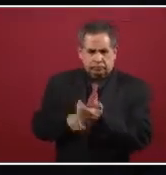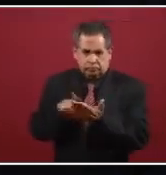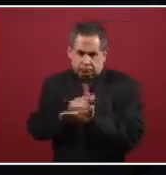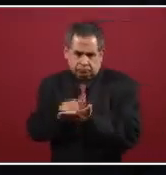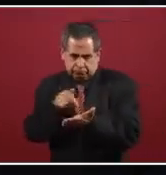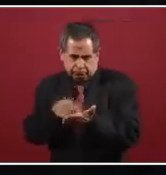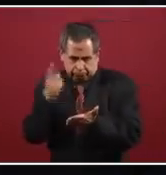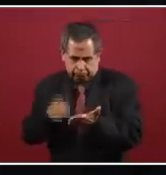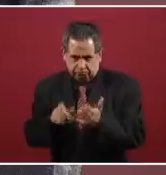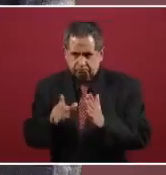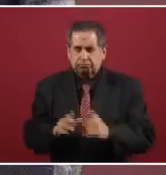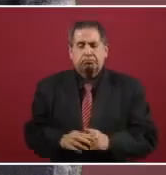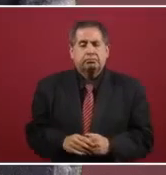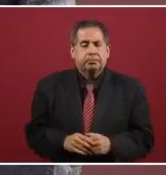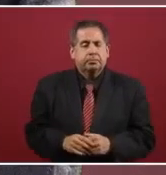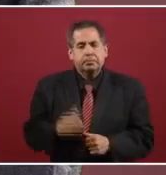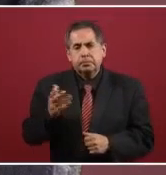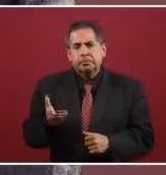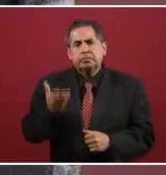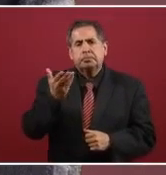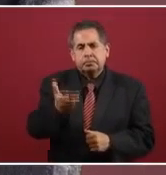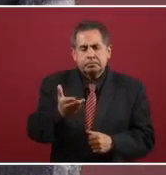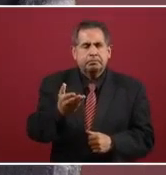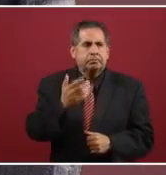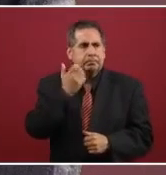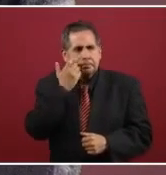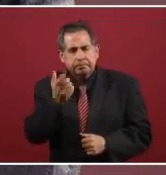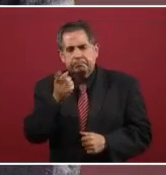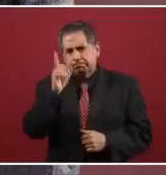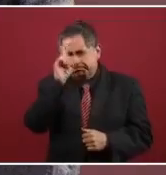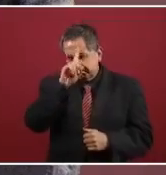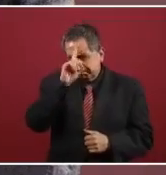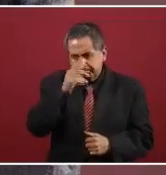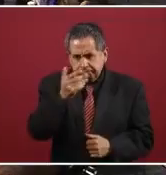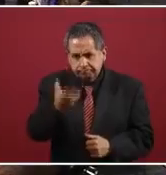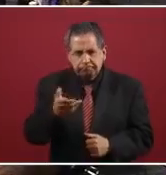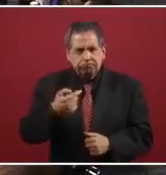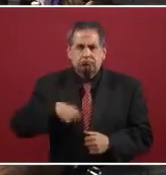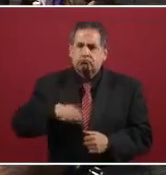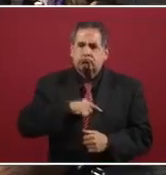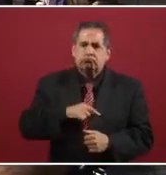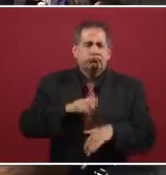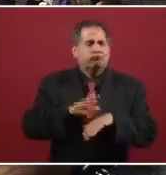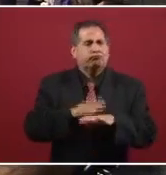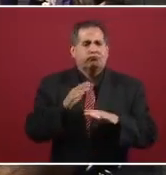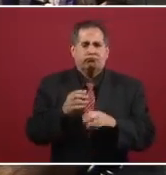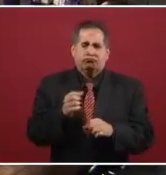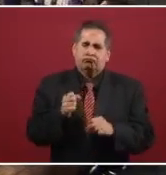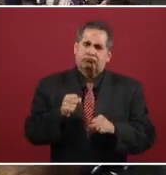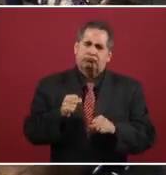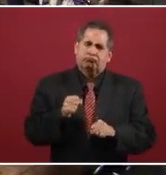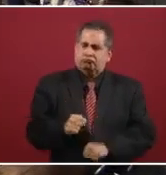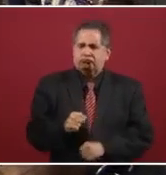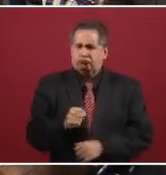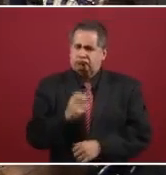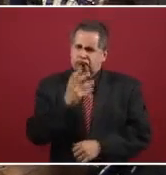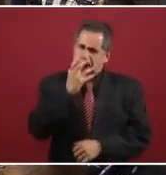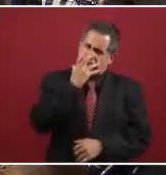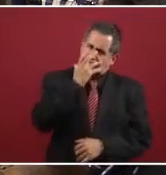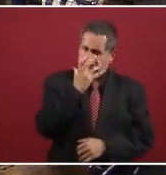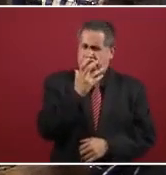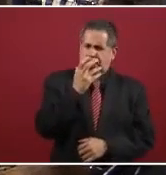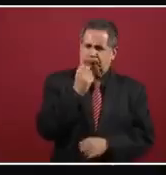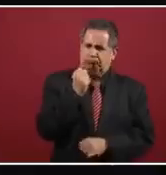indica, pide, solicita o sugiere que tengamos una actitud más firme, una